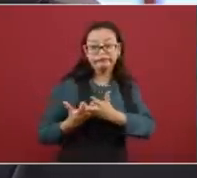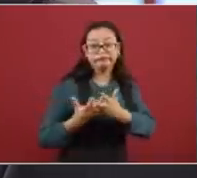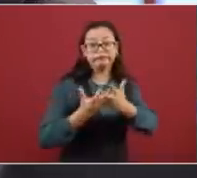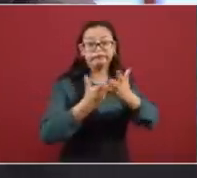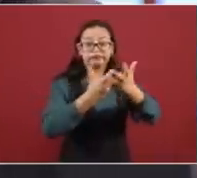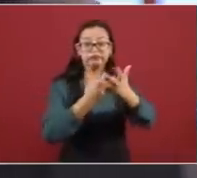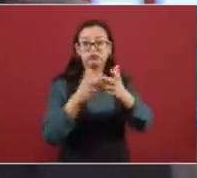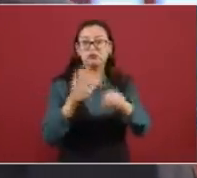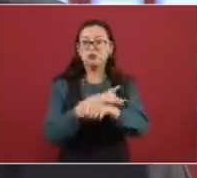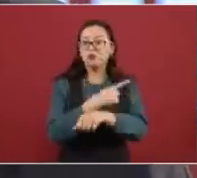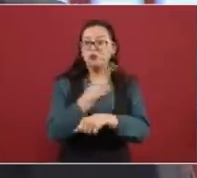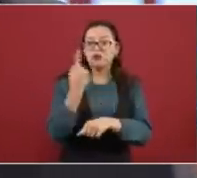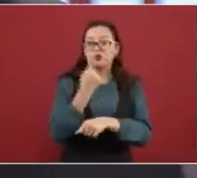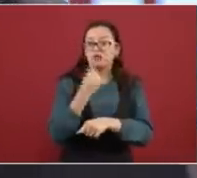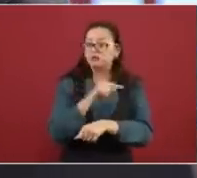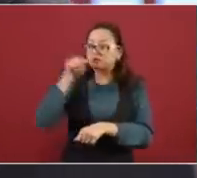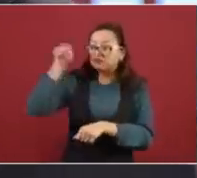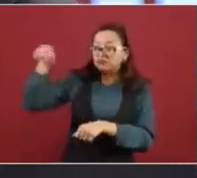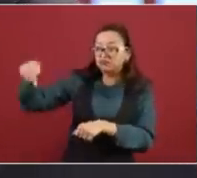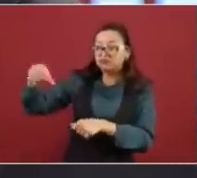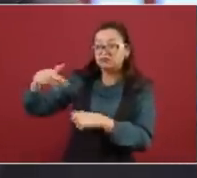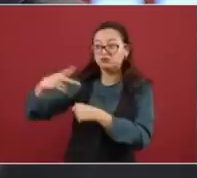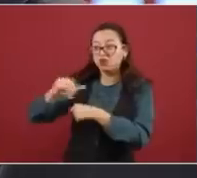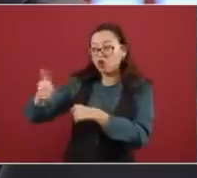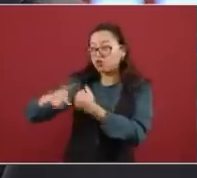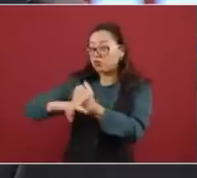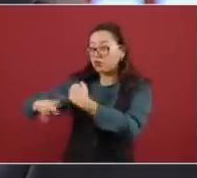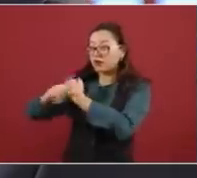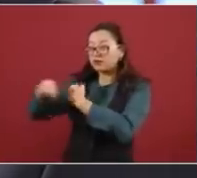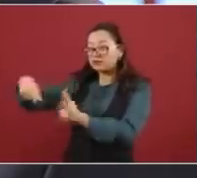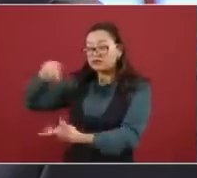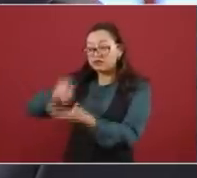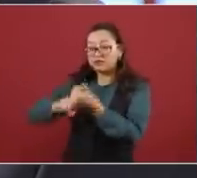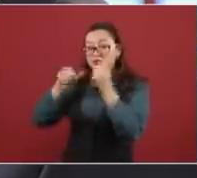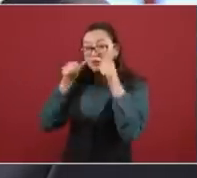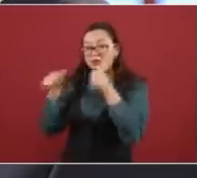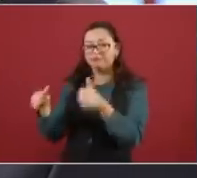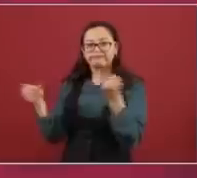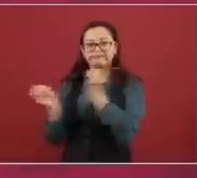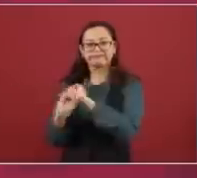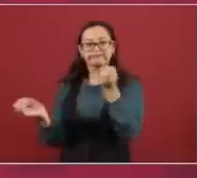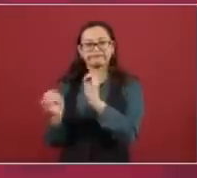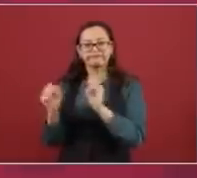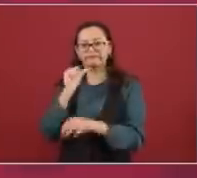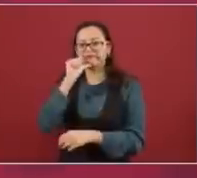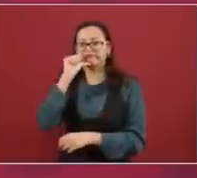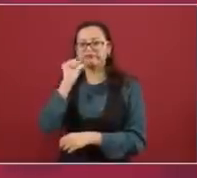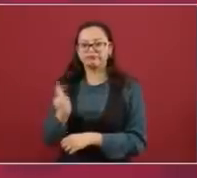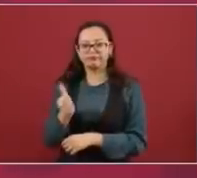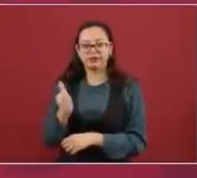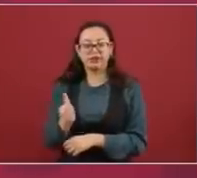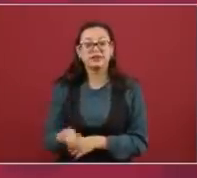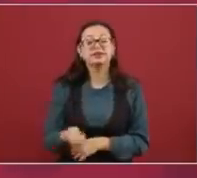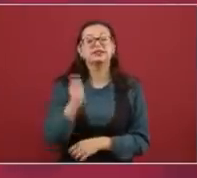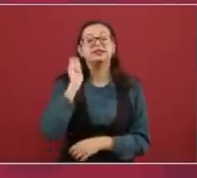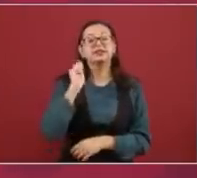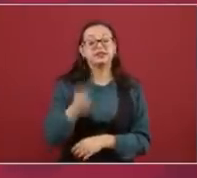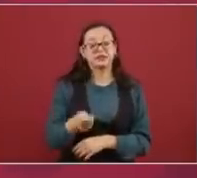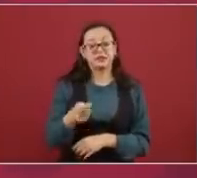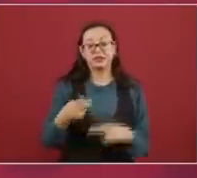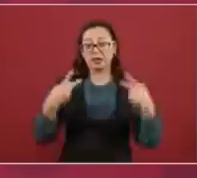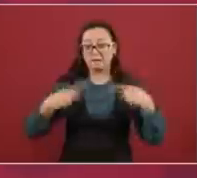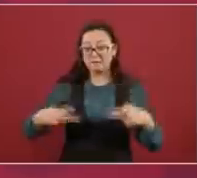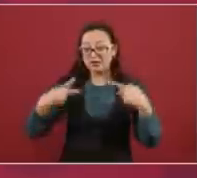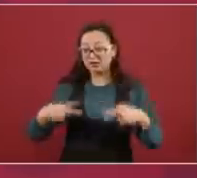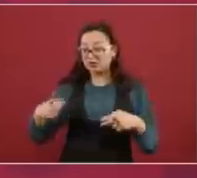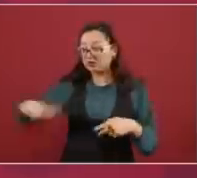porque no se están atendiendo las causas. Es decir, la gente no tiene